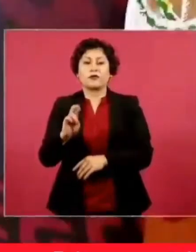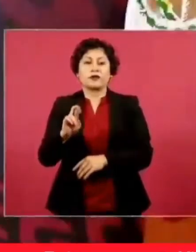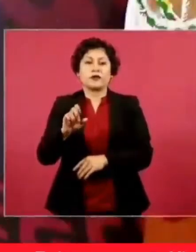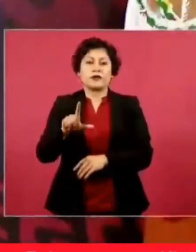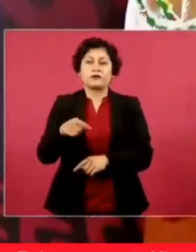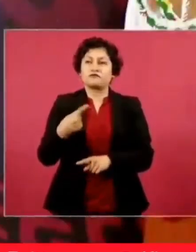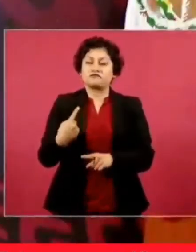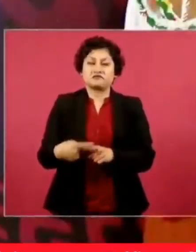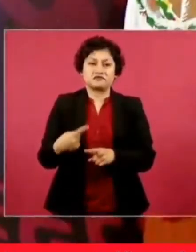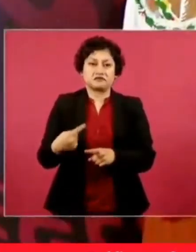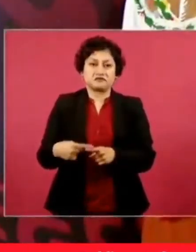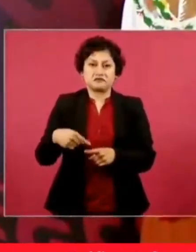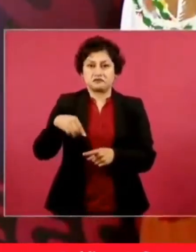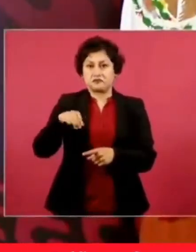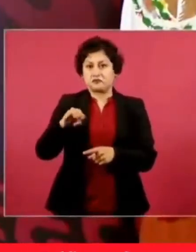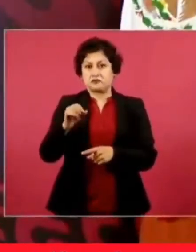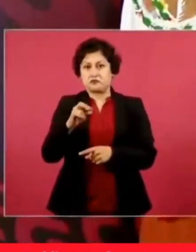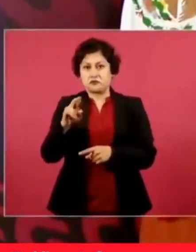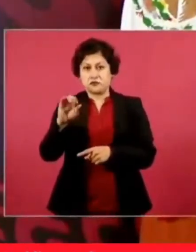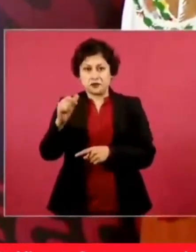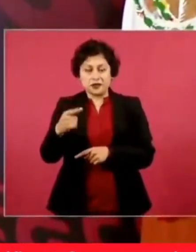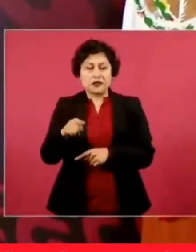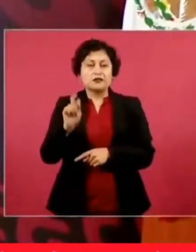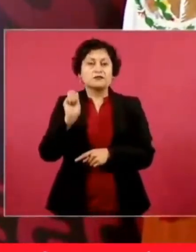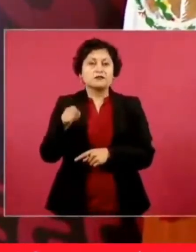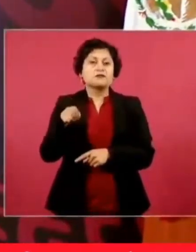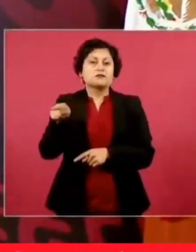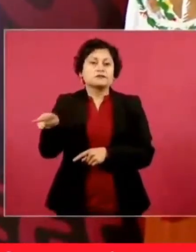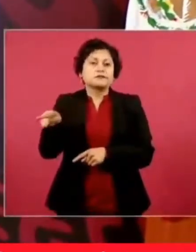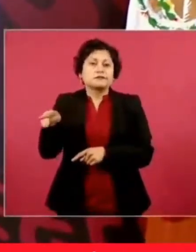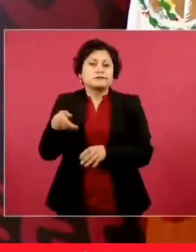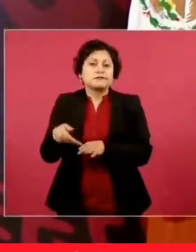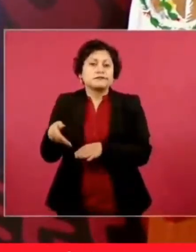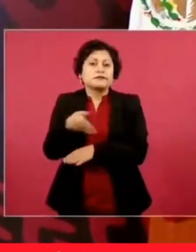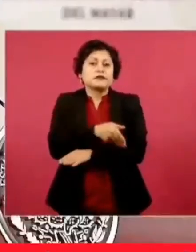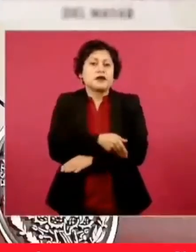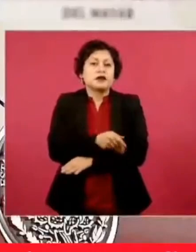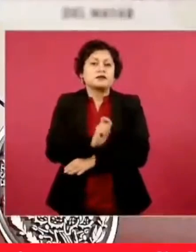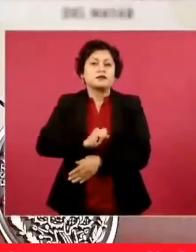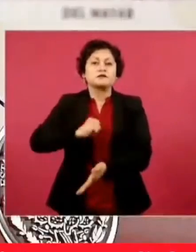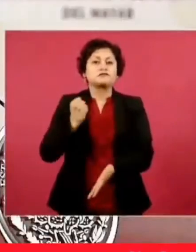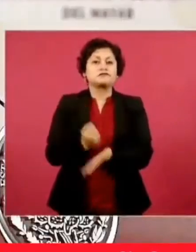Gurría, que fue de los que aprobó el FOBAPROA.